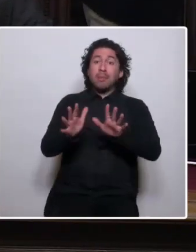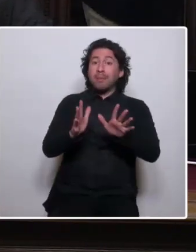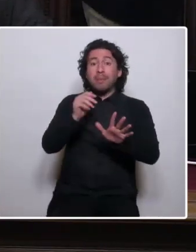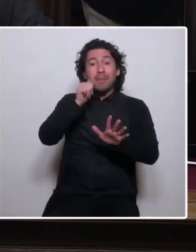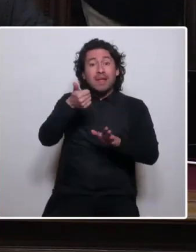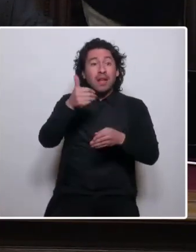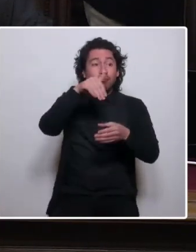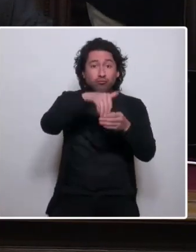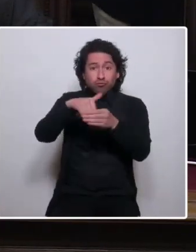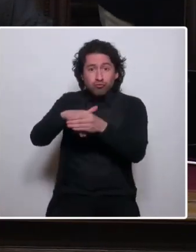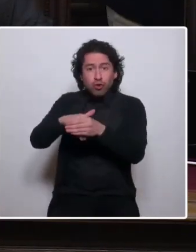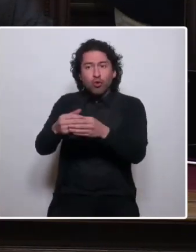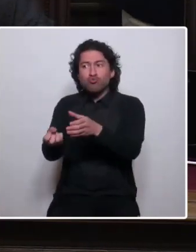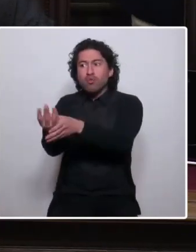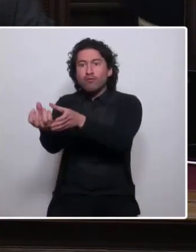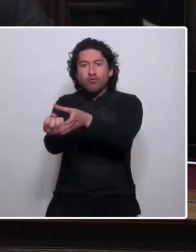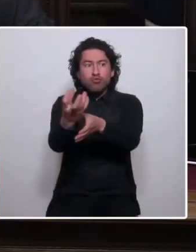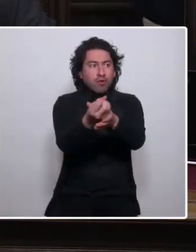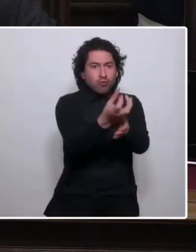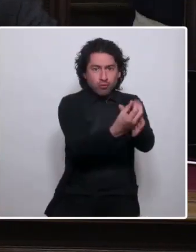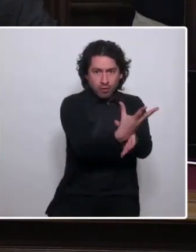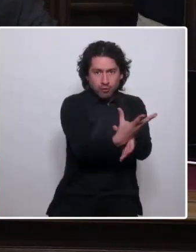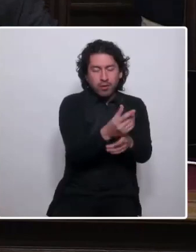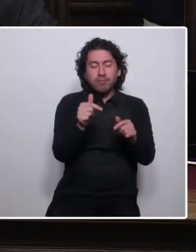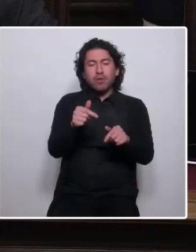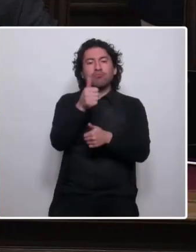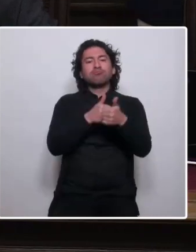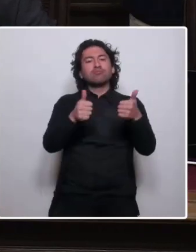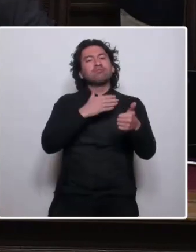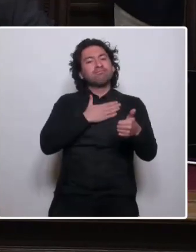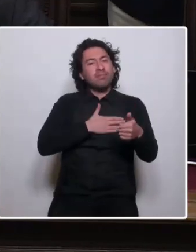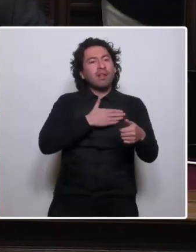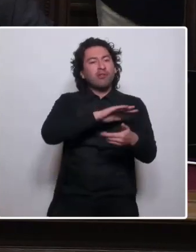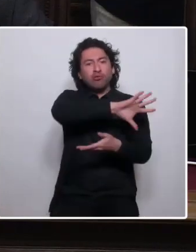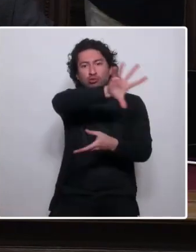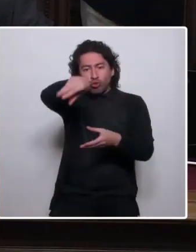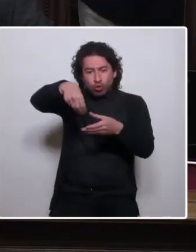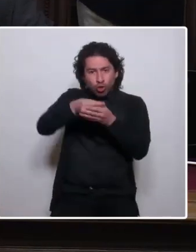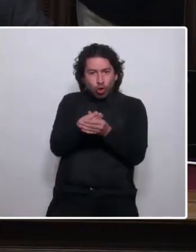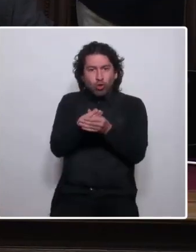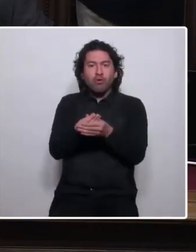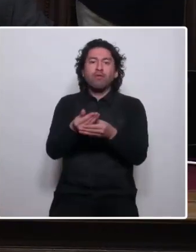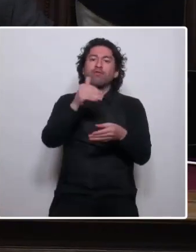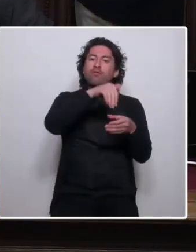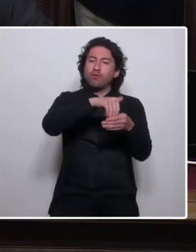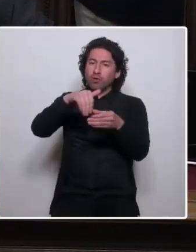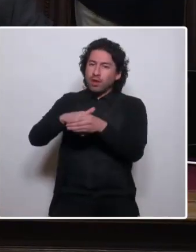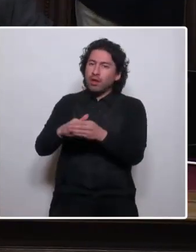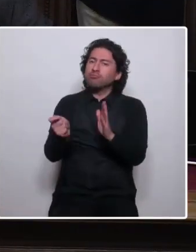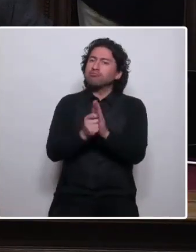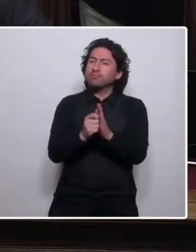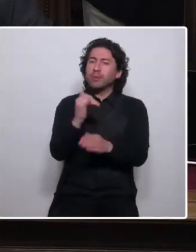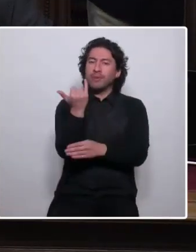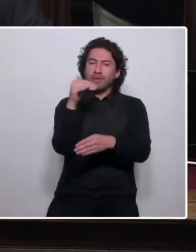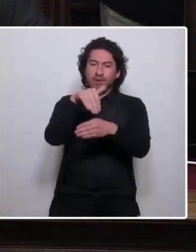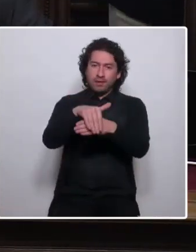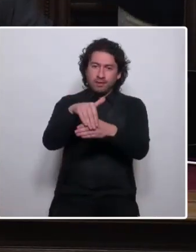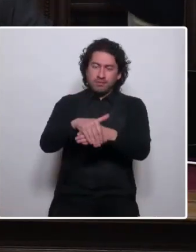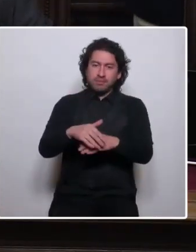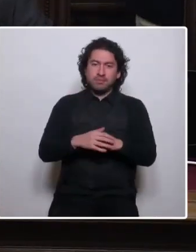mañana surjan otras. La idea de la mesa es someter a votación todo eso el jueves por la tarde.